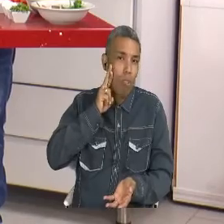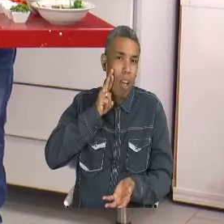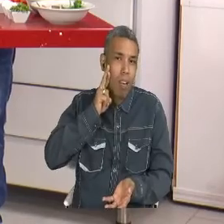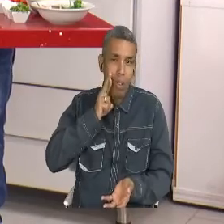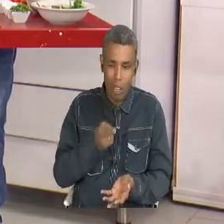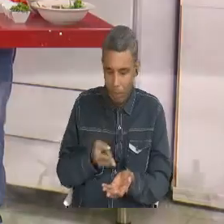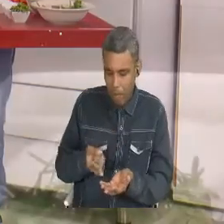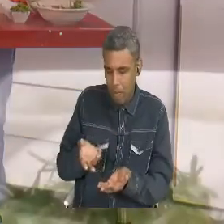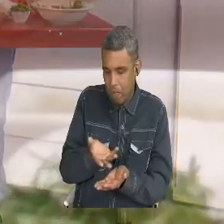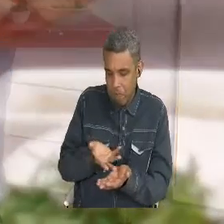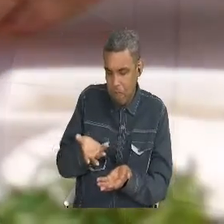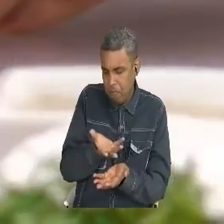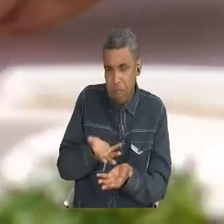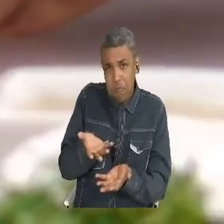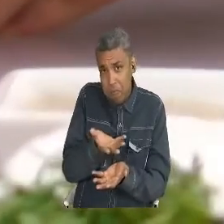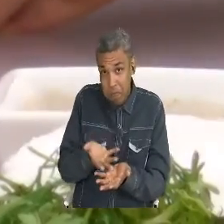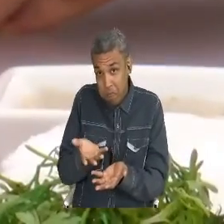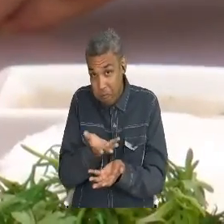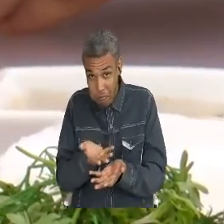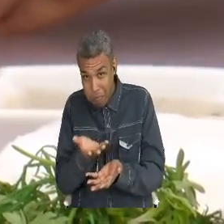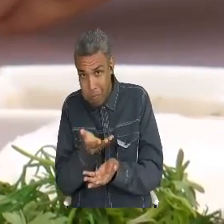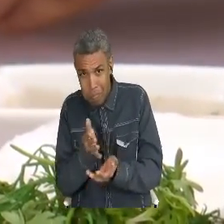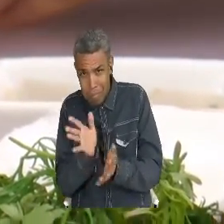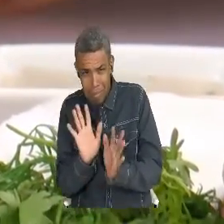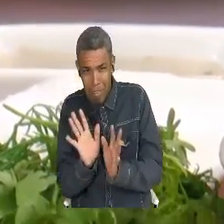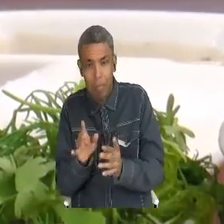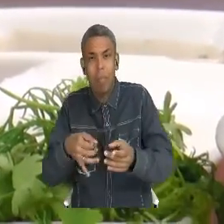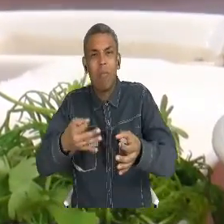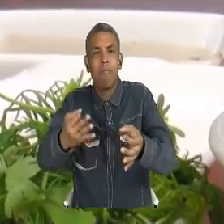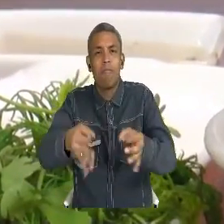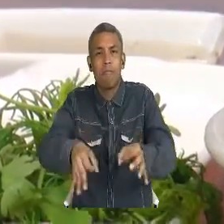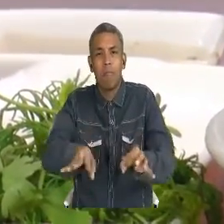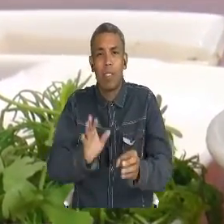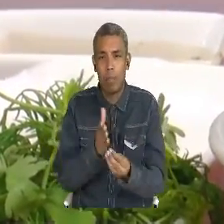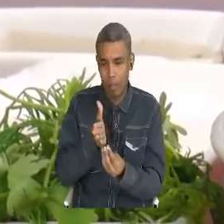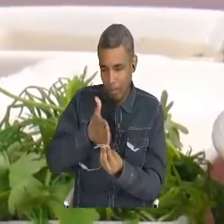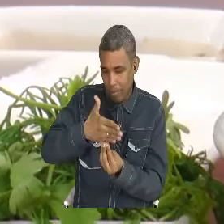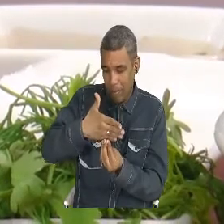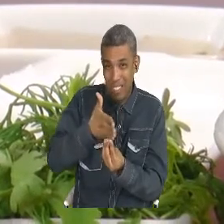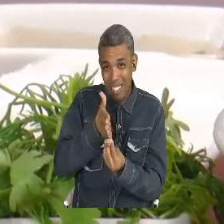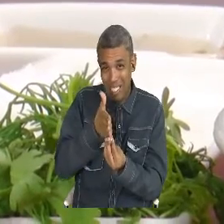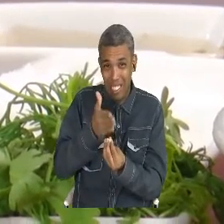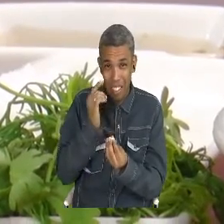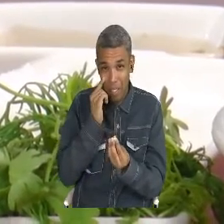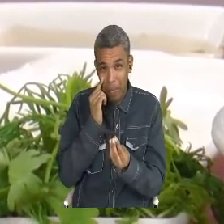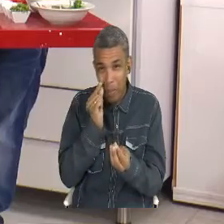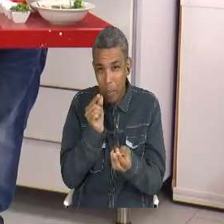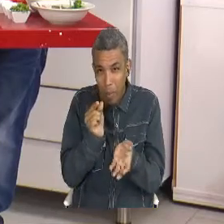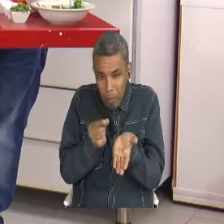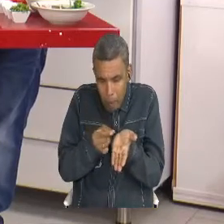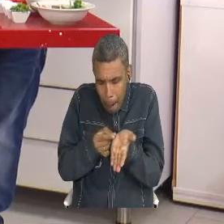pues, variedad de mezclas. En este caso, una sencilla es la cebolla en cuadritos, sí,